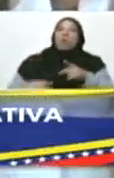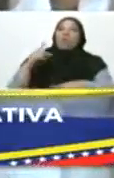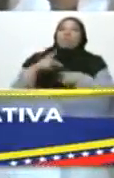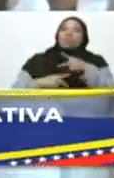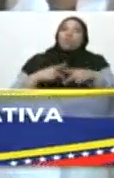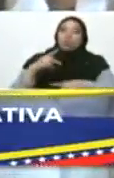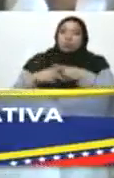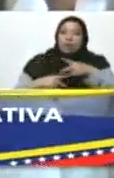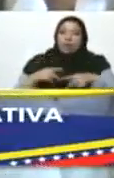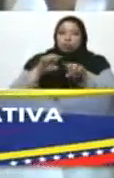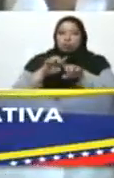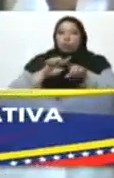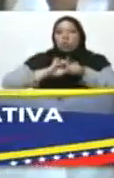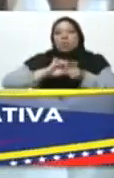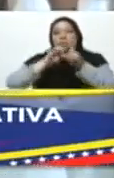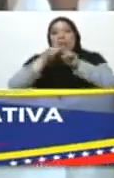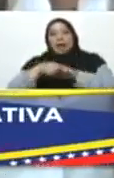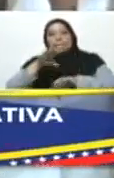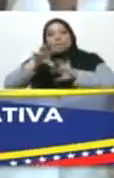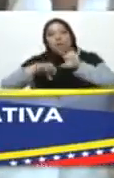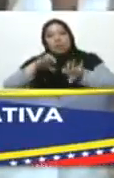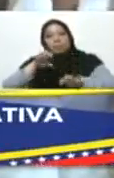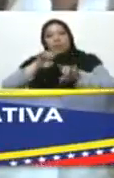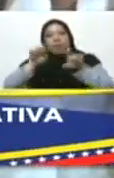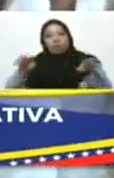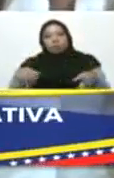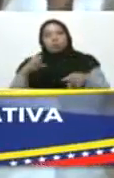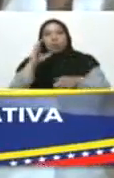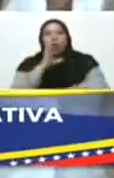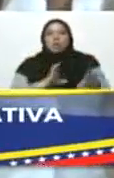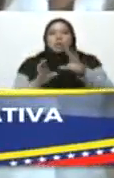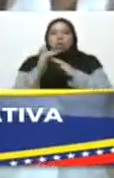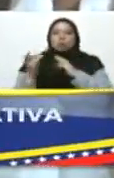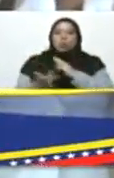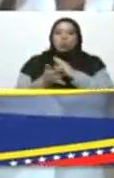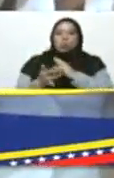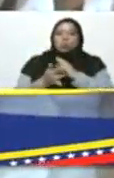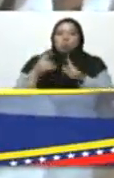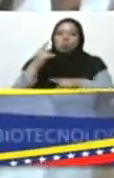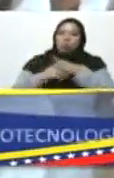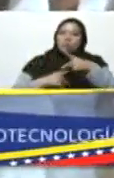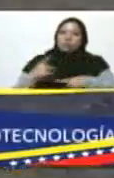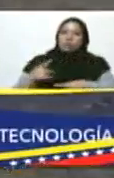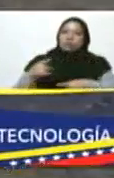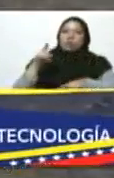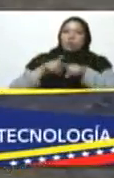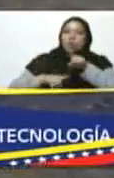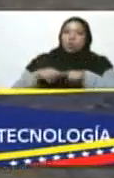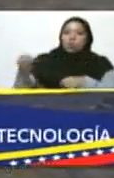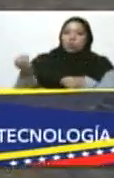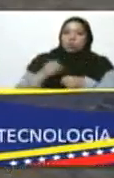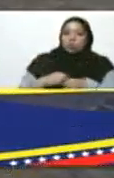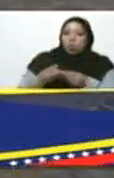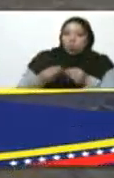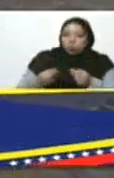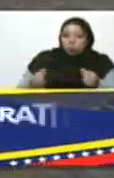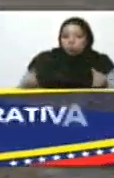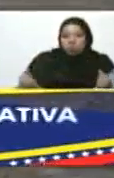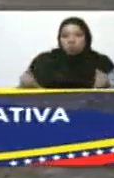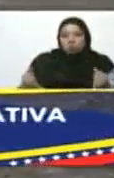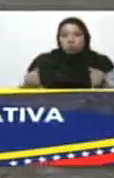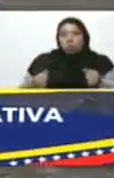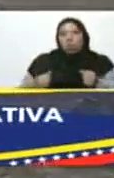ganadería regenerativa y con ciencia y tecnología. El proceso se basa en acumular materia orgánica en el suelo. Aquí estamos,